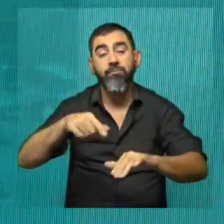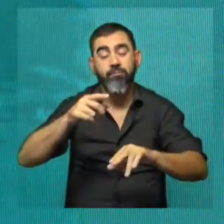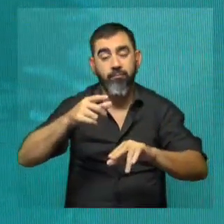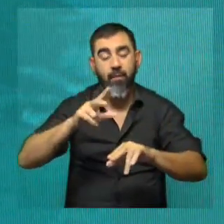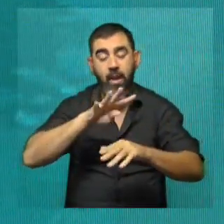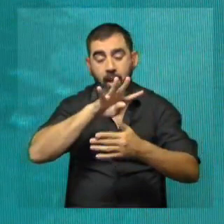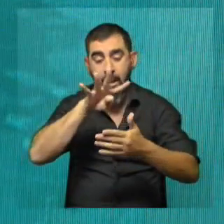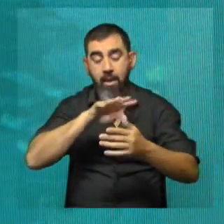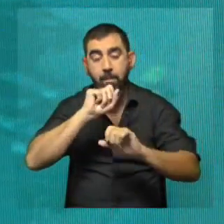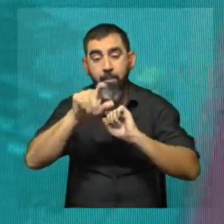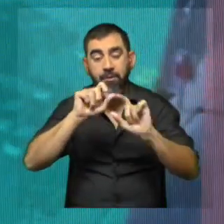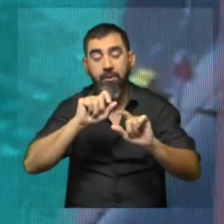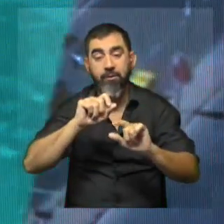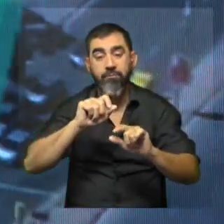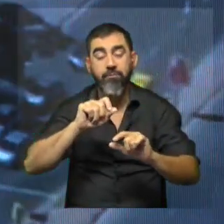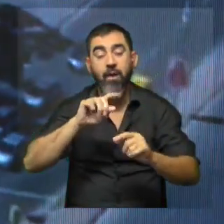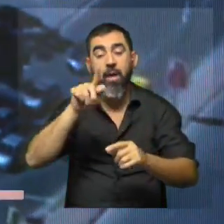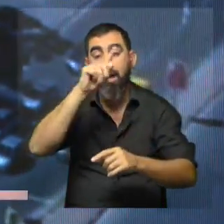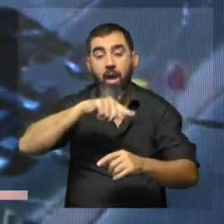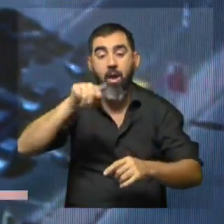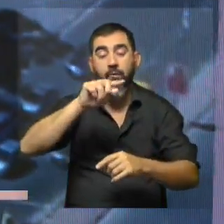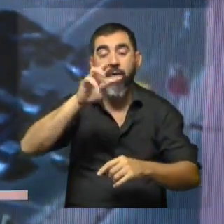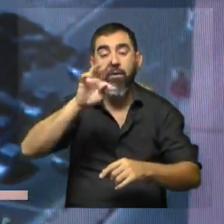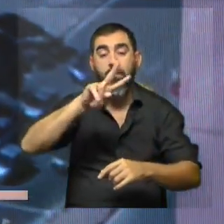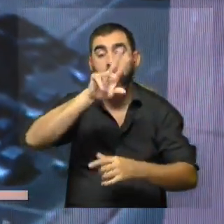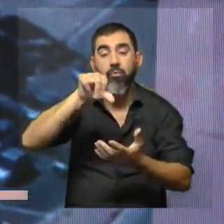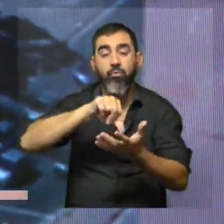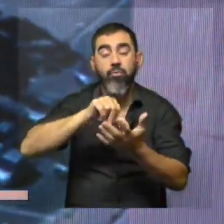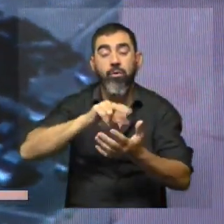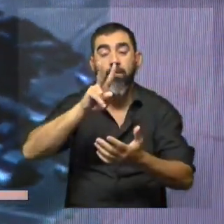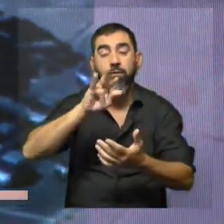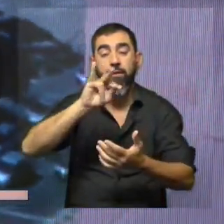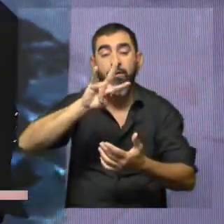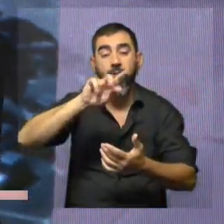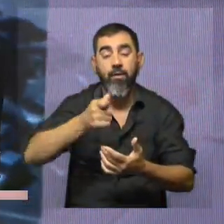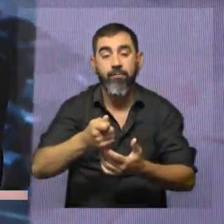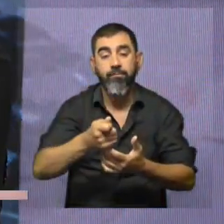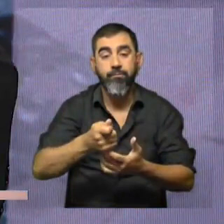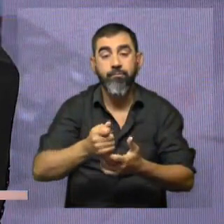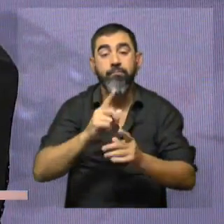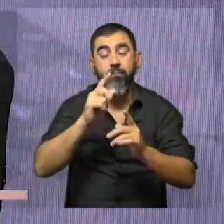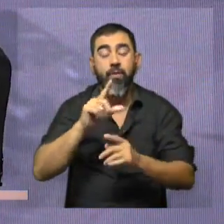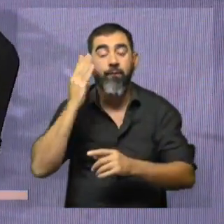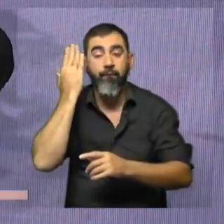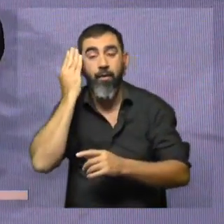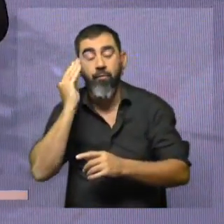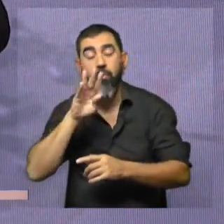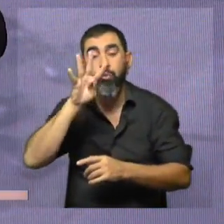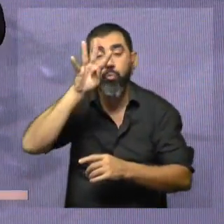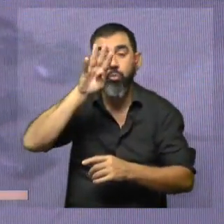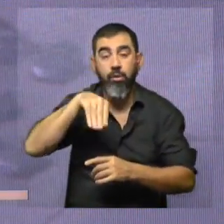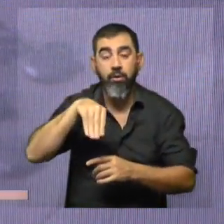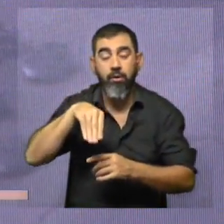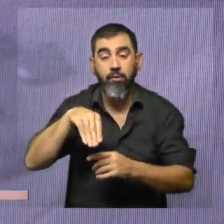estar leyendo mensajes que llegan a través de arroba TV Ciudad Viva, arroba TV Ciudad Viva. También estamos en Facebook, TV Ciudad